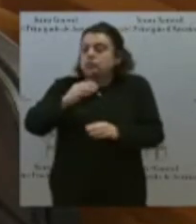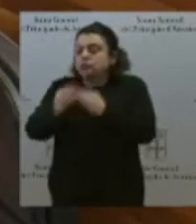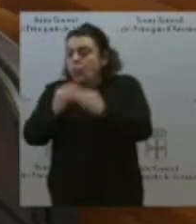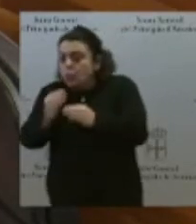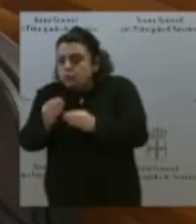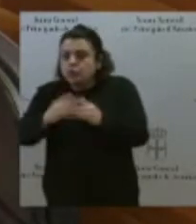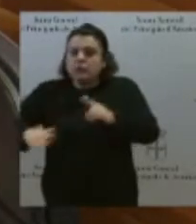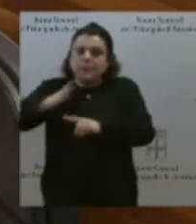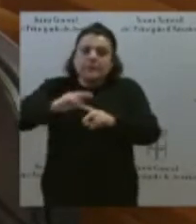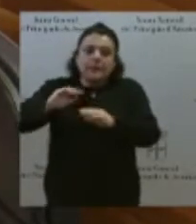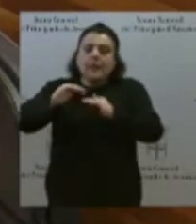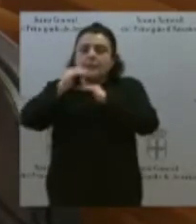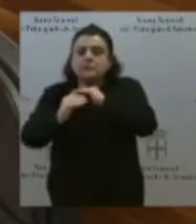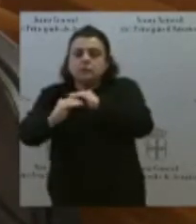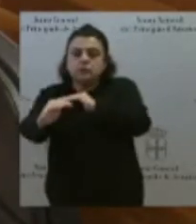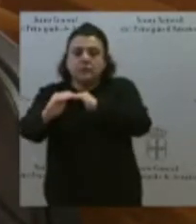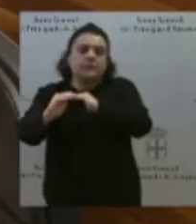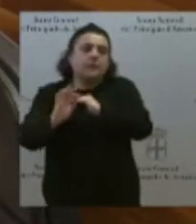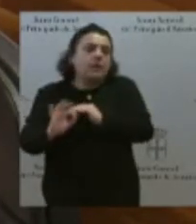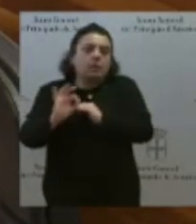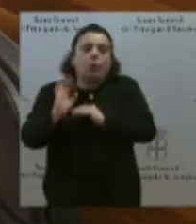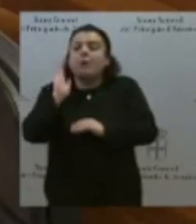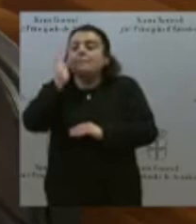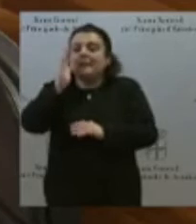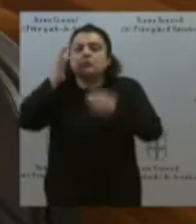su verdadero impacto. A esa declaración ambiental,